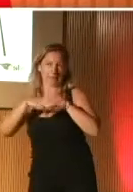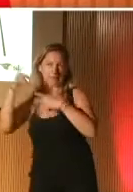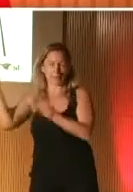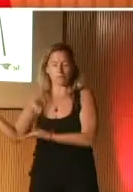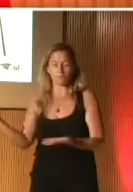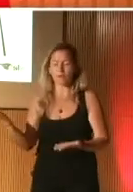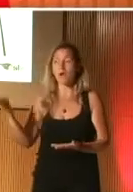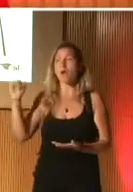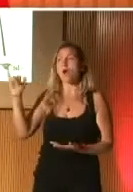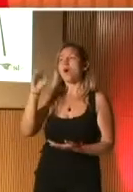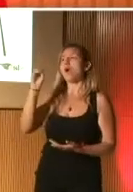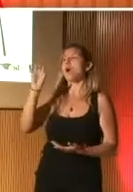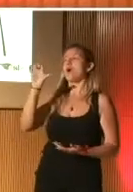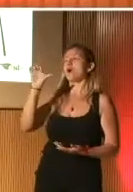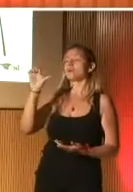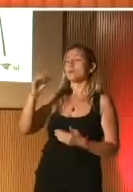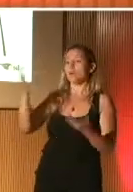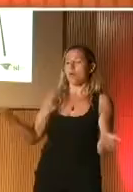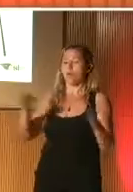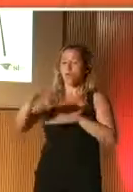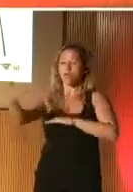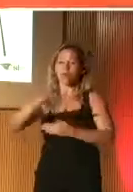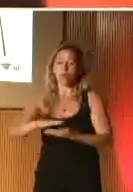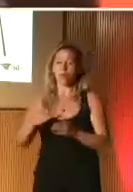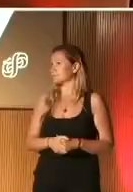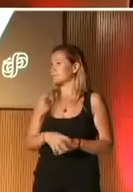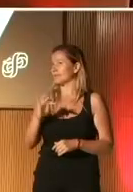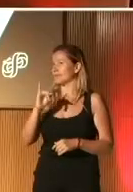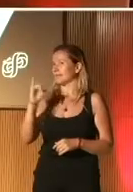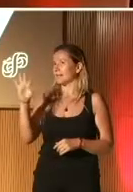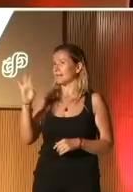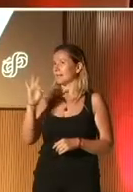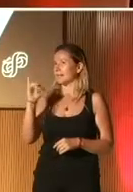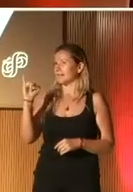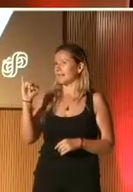Prados, doblando voy, doblando vengo.